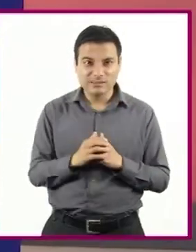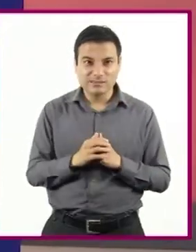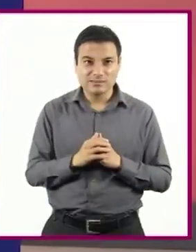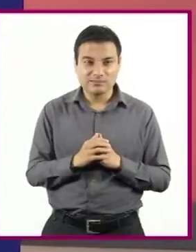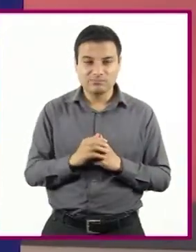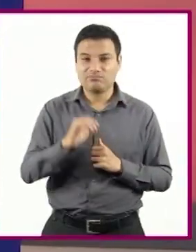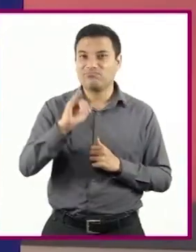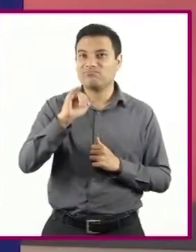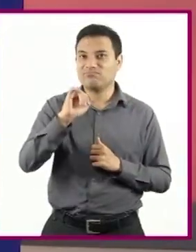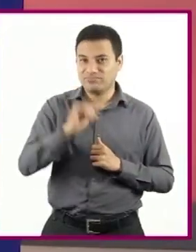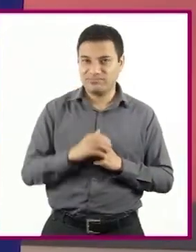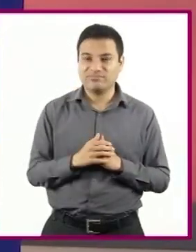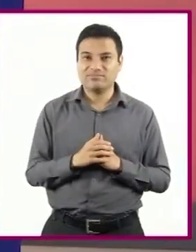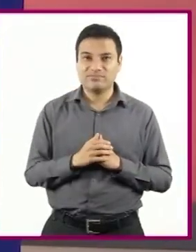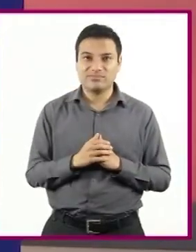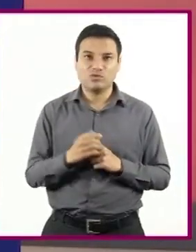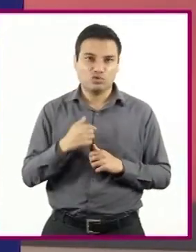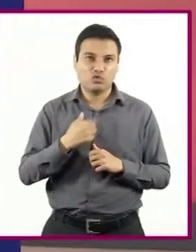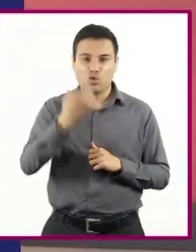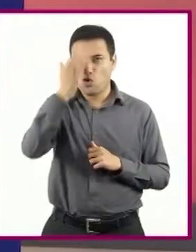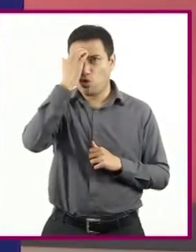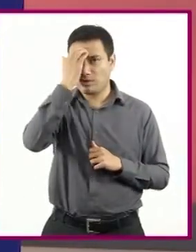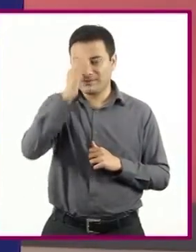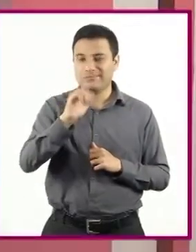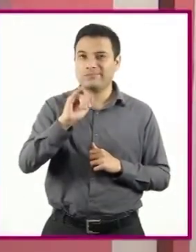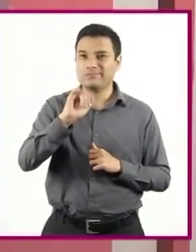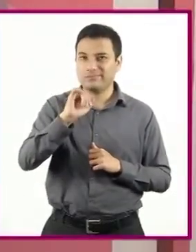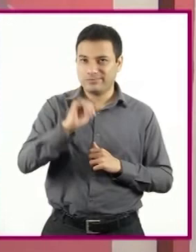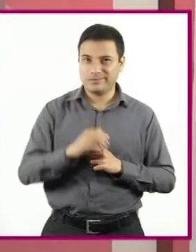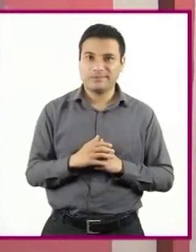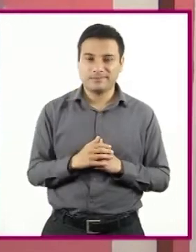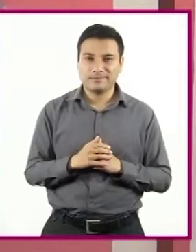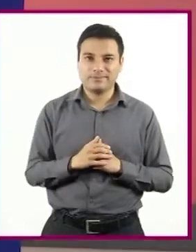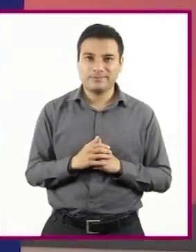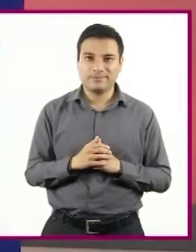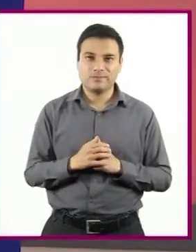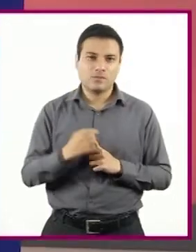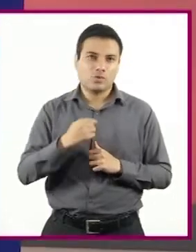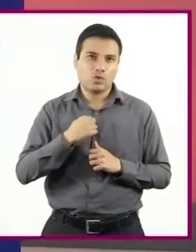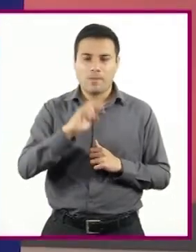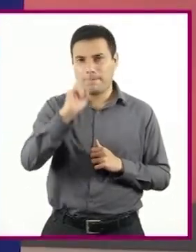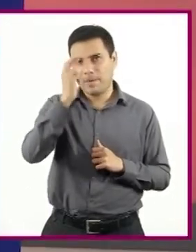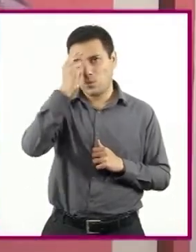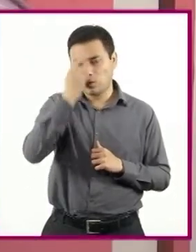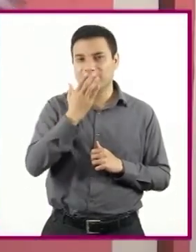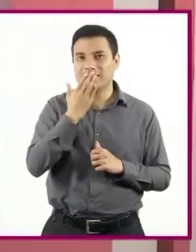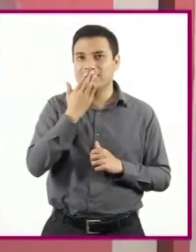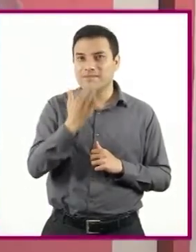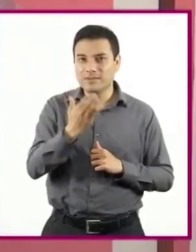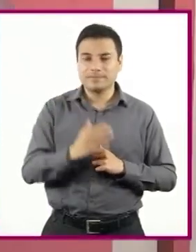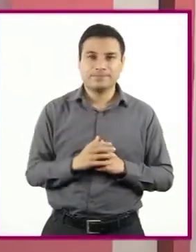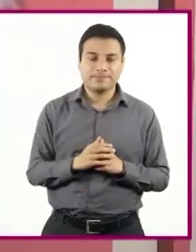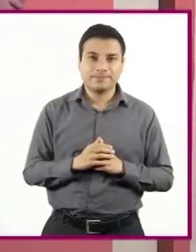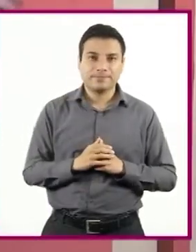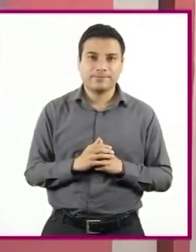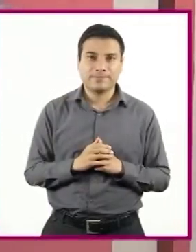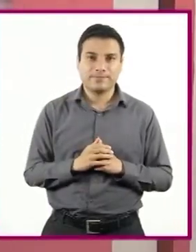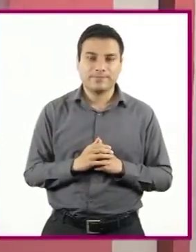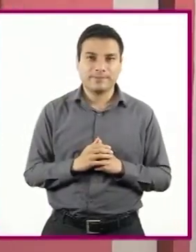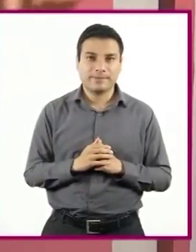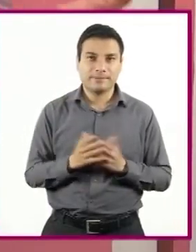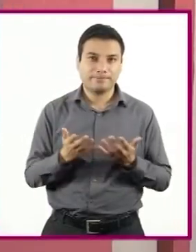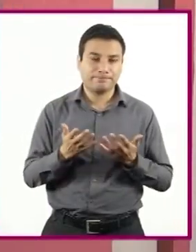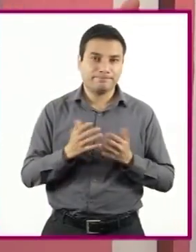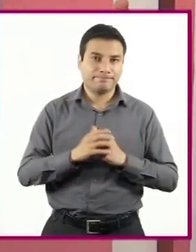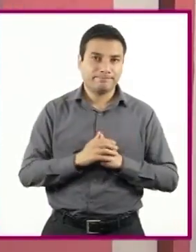sí. Algunos me suenan familiares. Incluso creo recordarlas en las canciones de mi abuelo. ¿Y ustedes en casa pueden completar